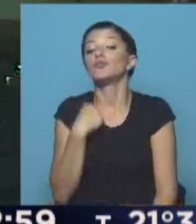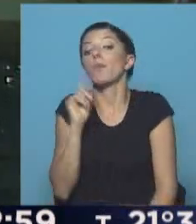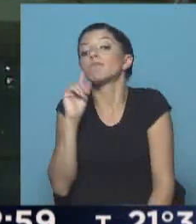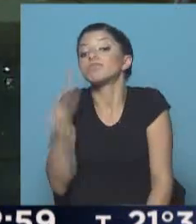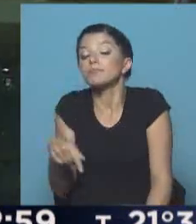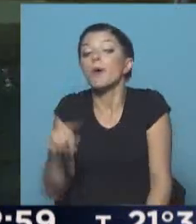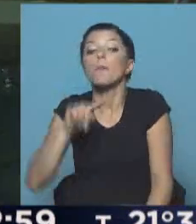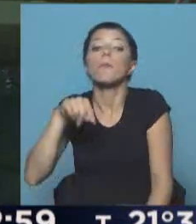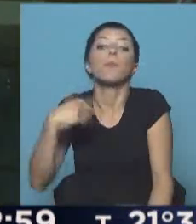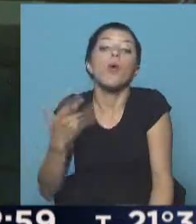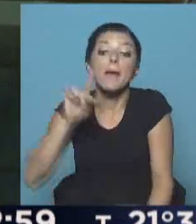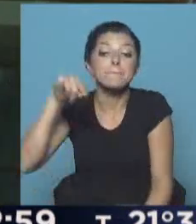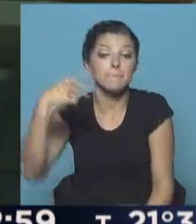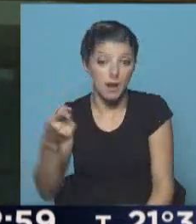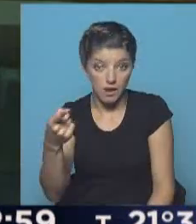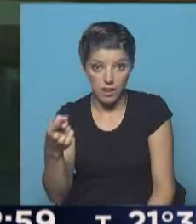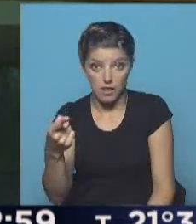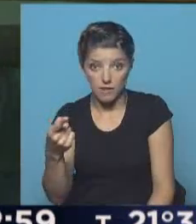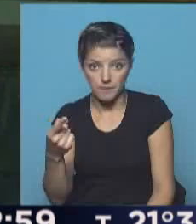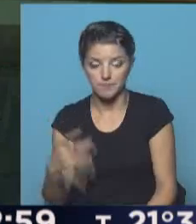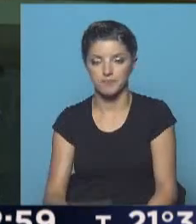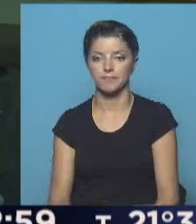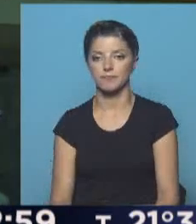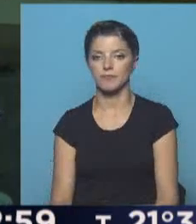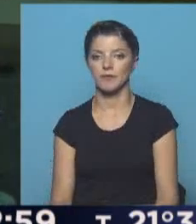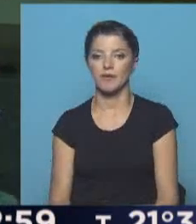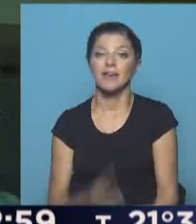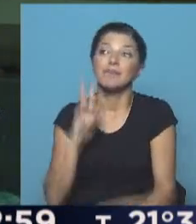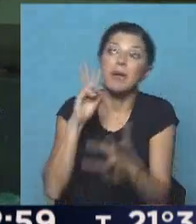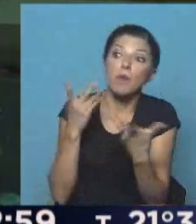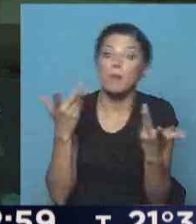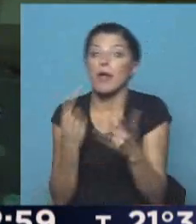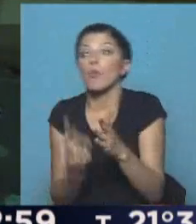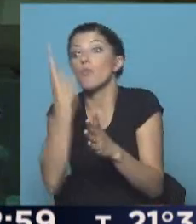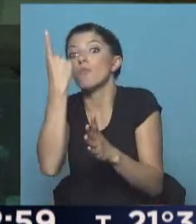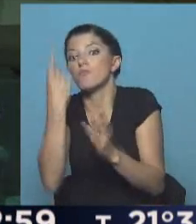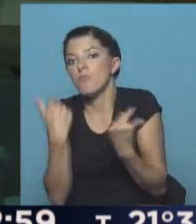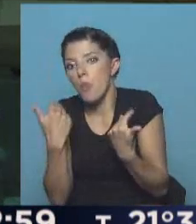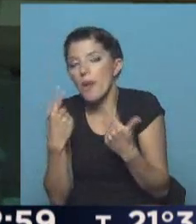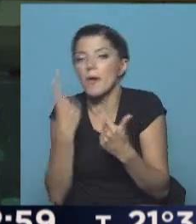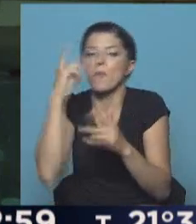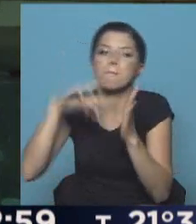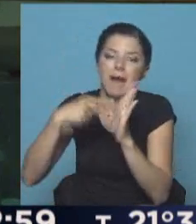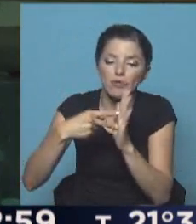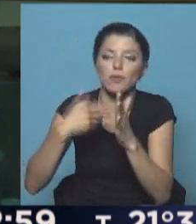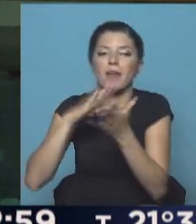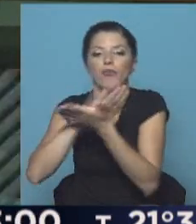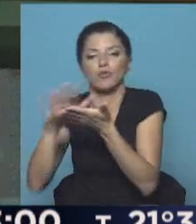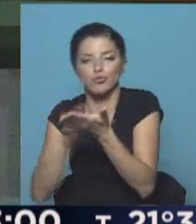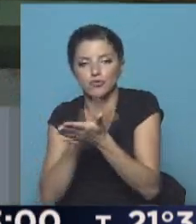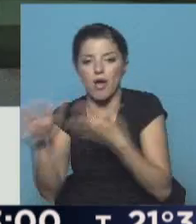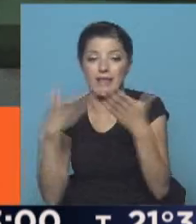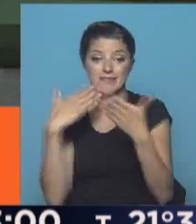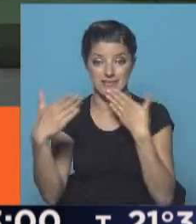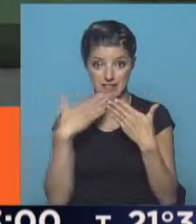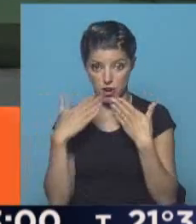mejor vemos asomar un primer brote verde de la posibilidad de un diálogo más efectivo, pero en